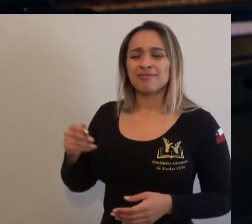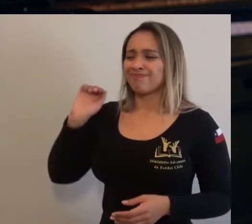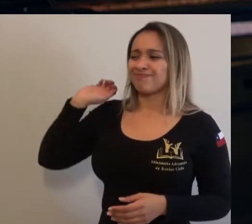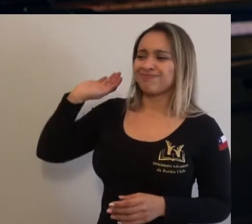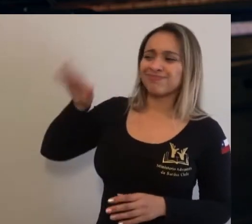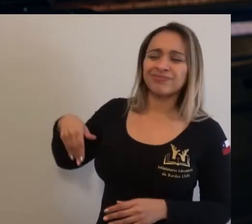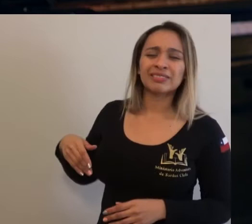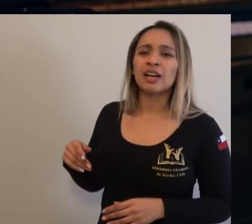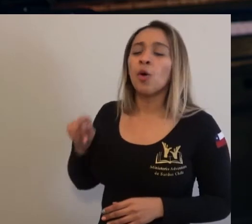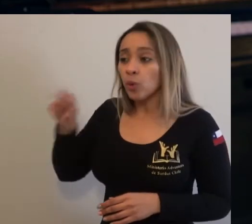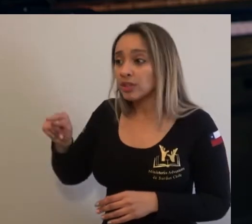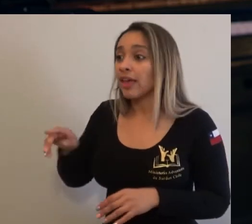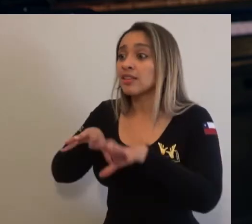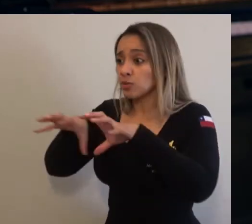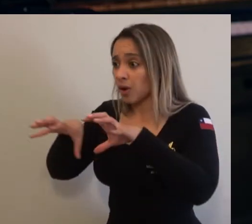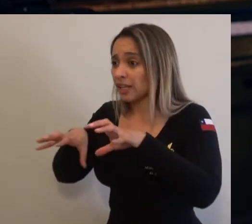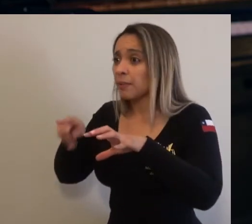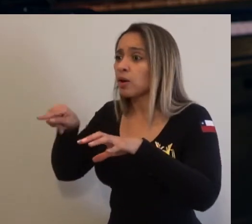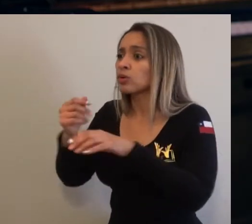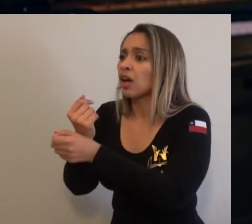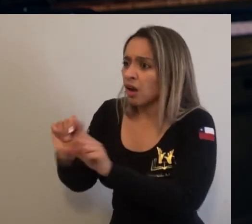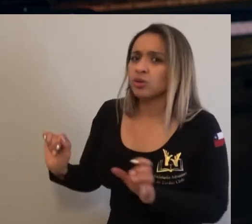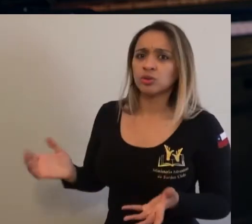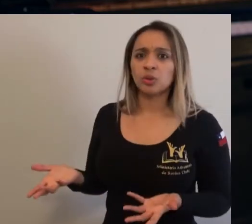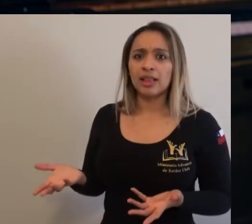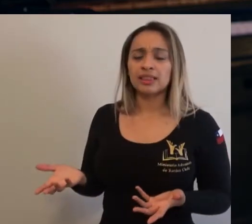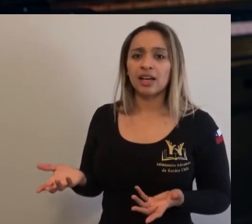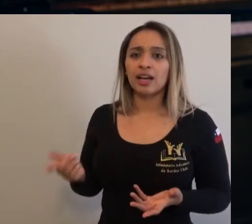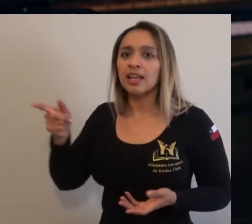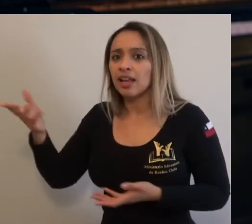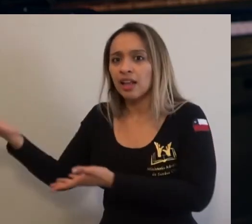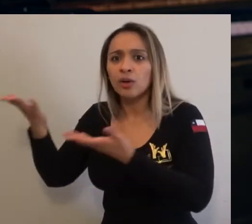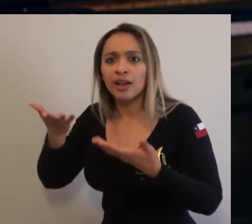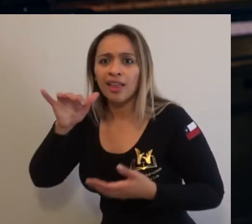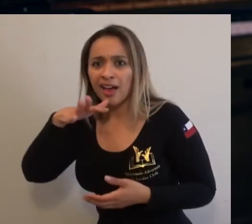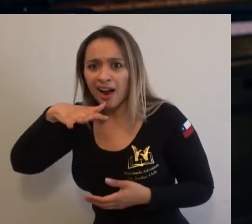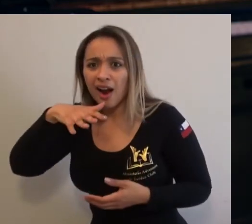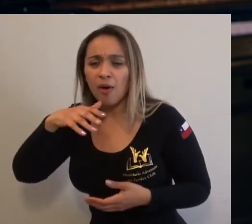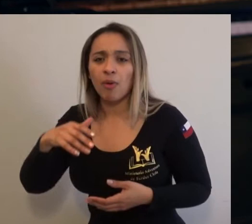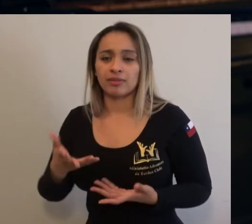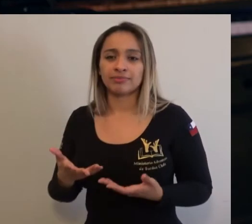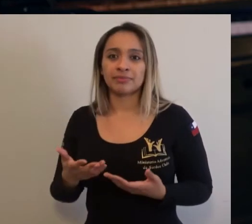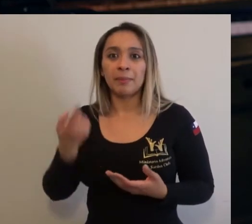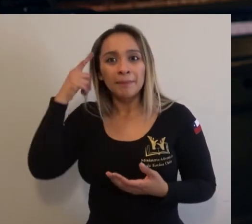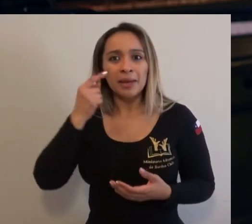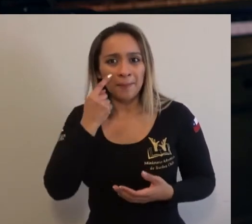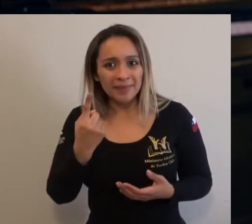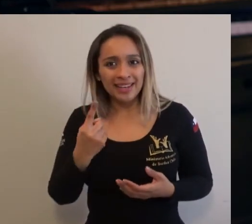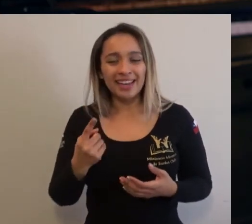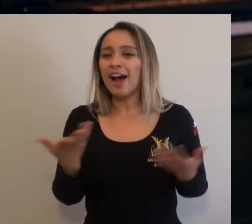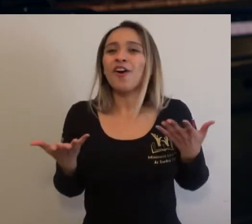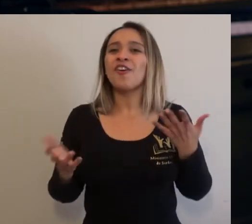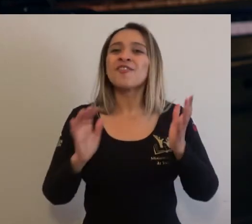en el día de reposo su buey o su asno del pesebre y lo lleva a beber. Me encanta esta analogía que hace el Señor, porque lo compara